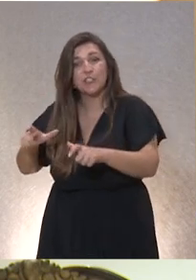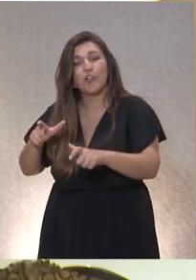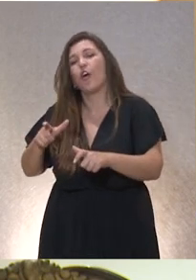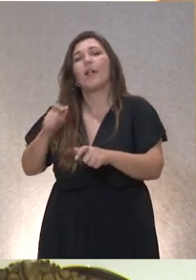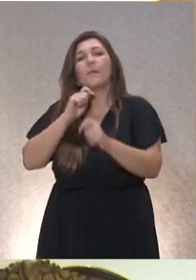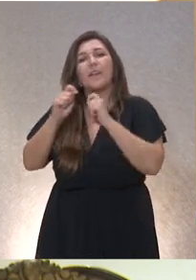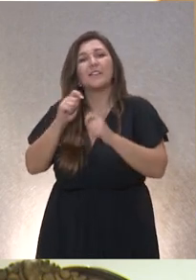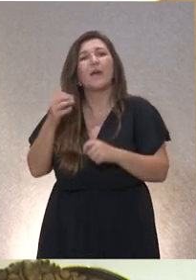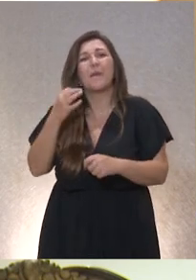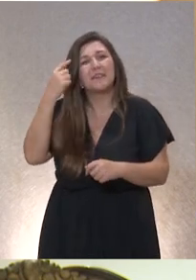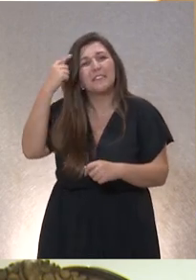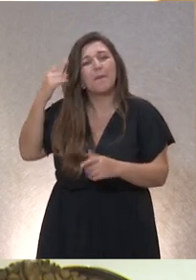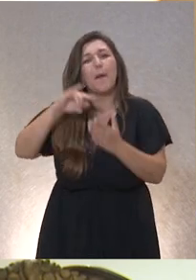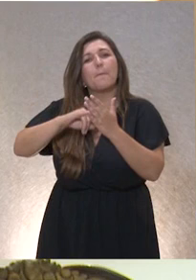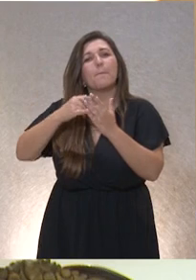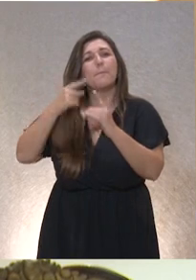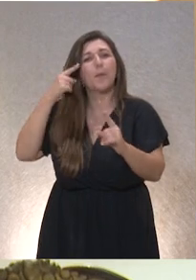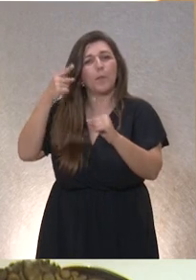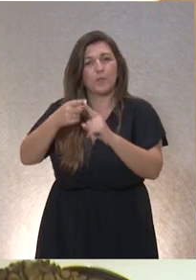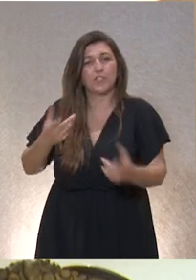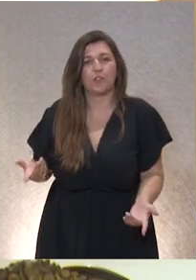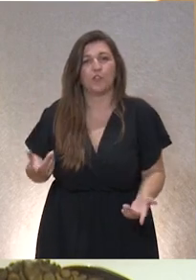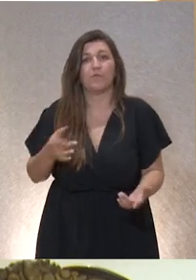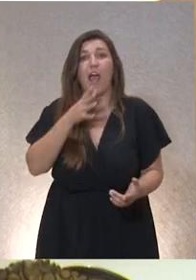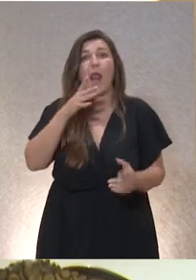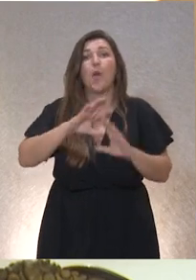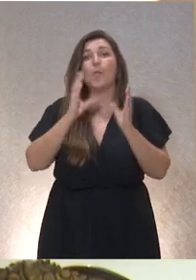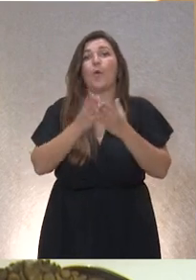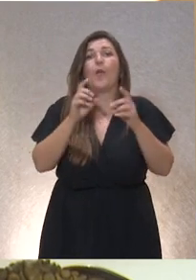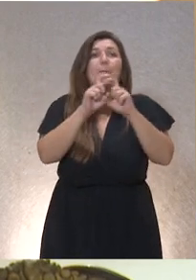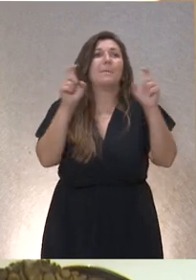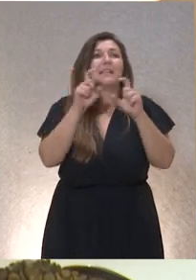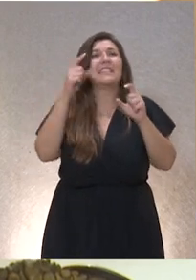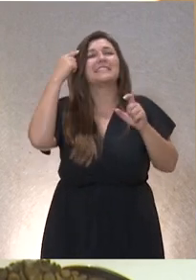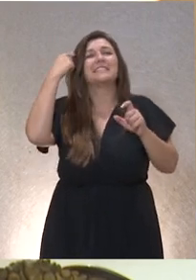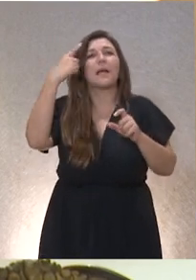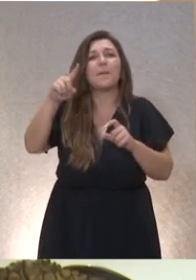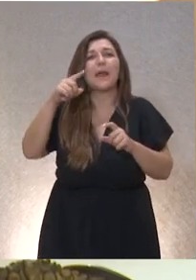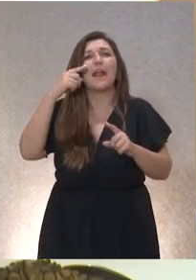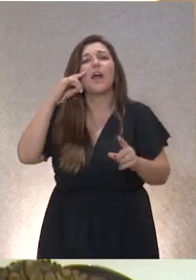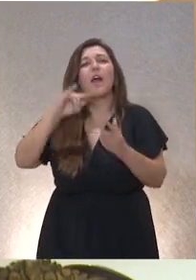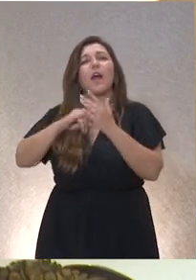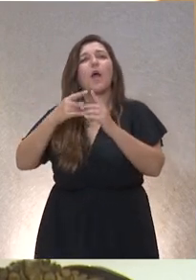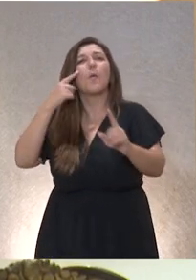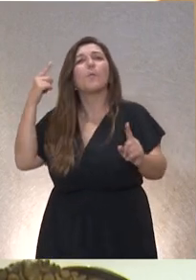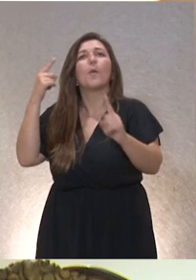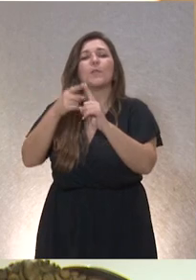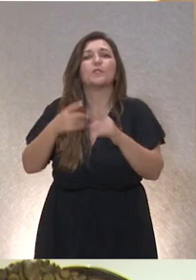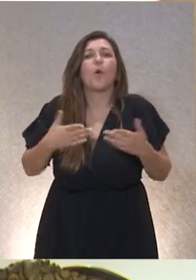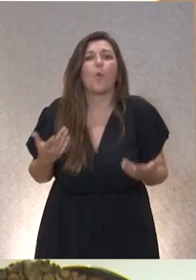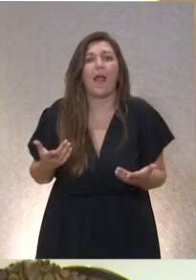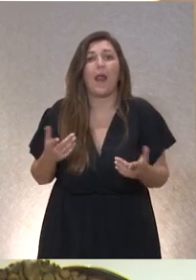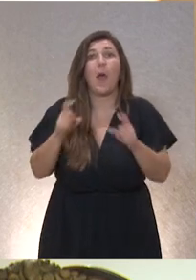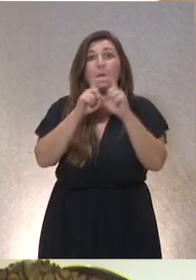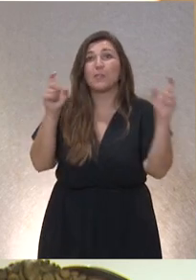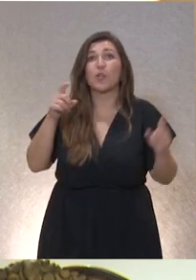su propósito es que se lleva ahora mucho en el mundo de las empresas no definir bien el propósito el propósito de las empresas no puede ser